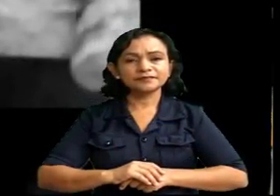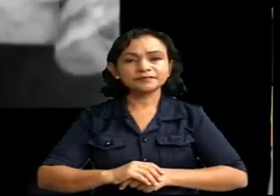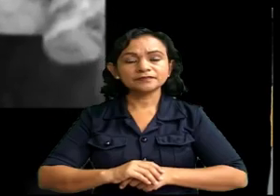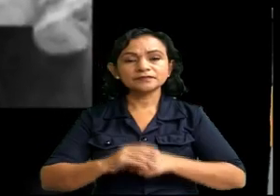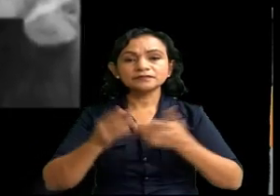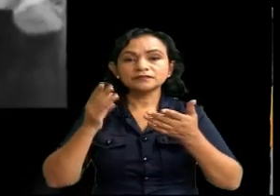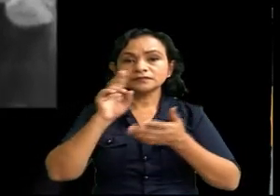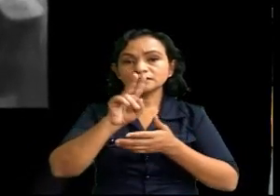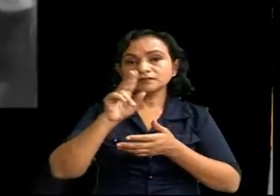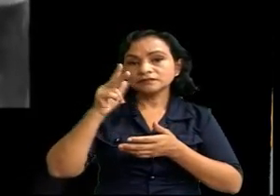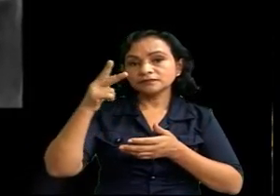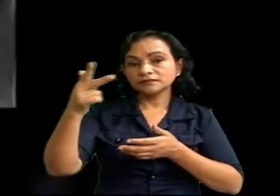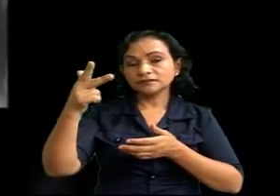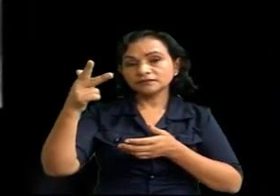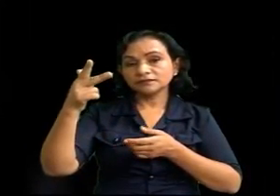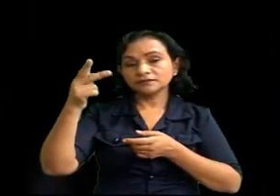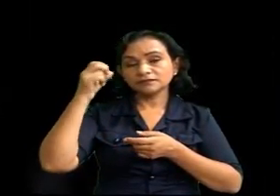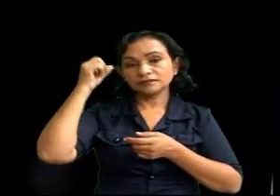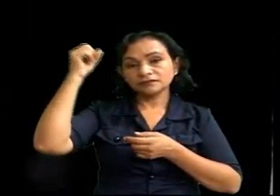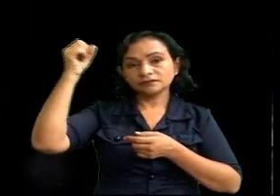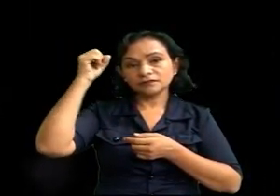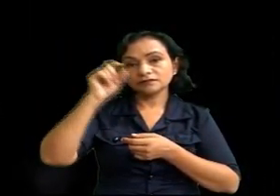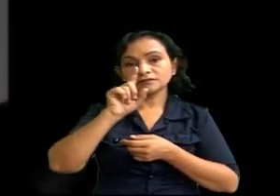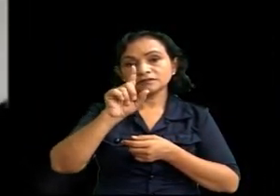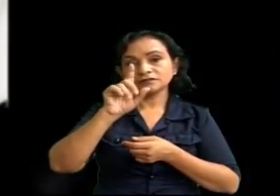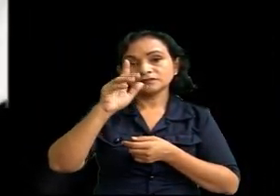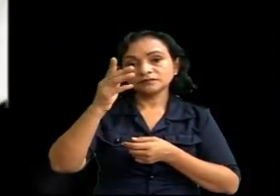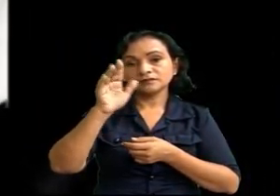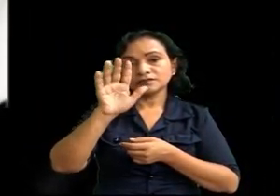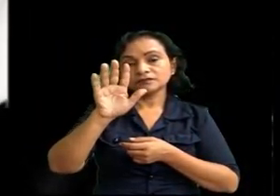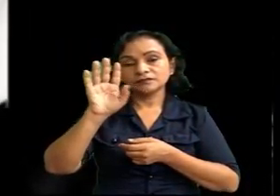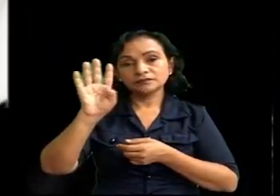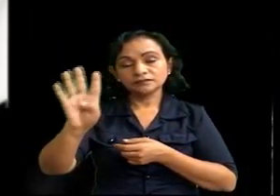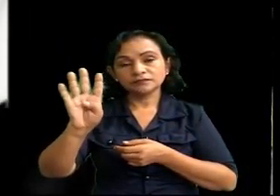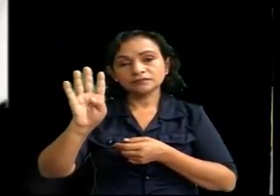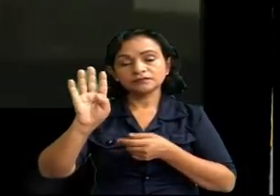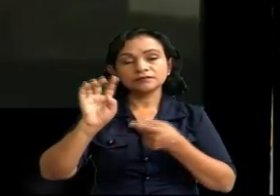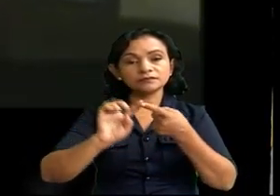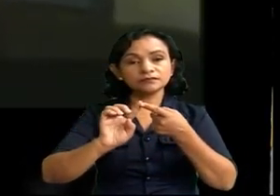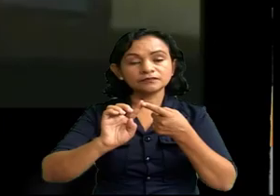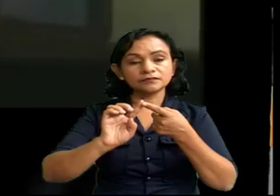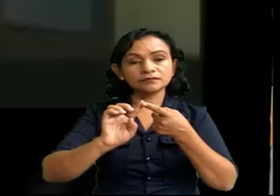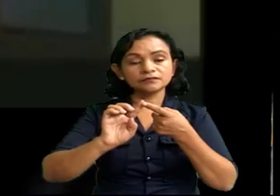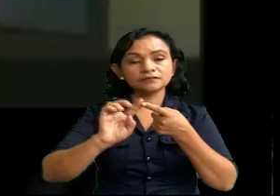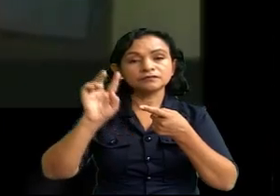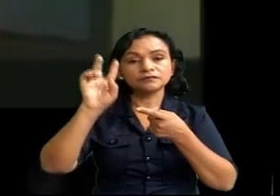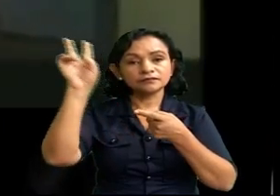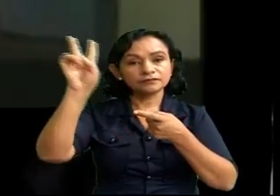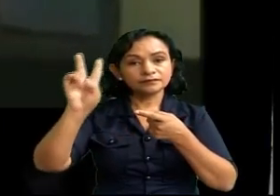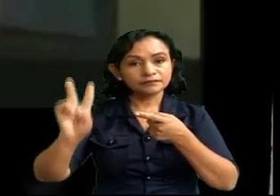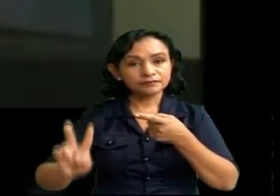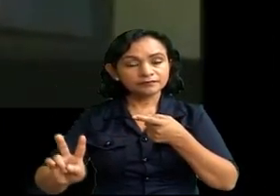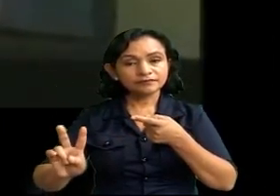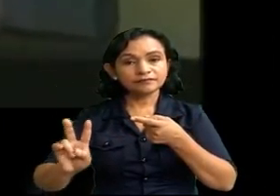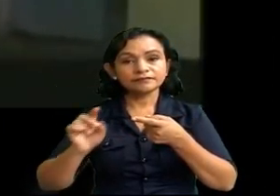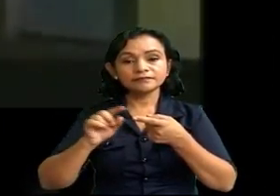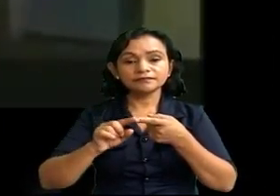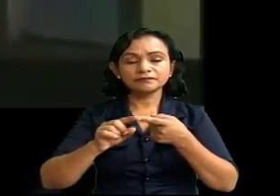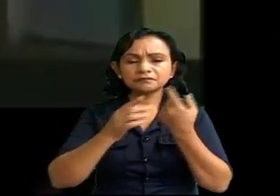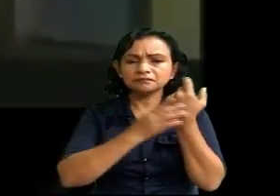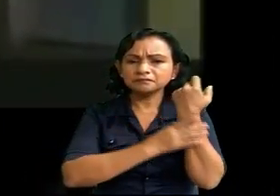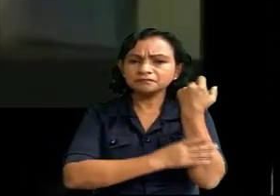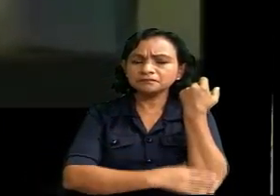Nacido el 28 de julio de 1954 en Sabaneta de Barinas, en la región del Llano venezolano. De raíces